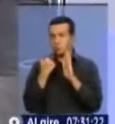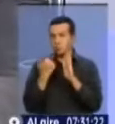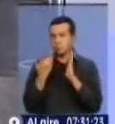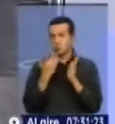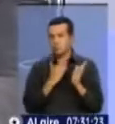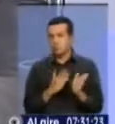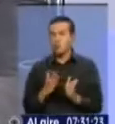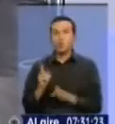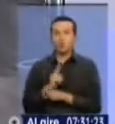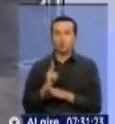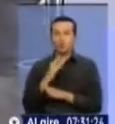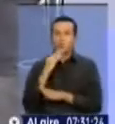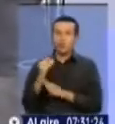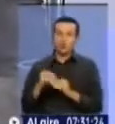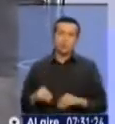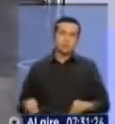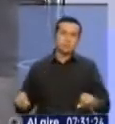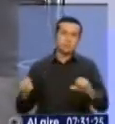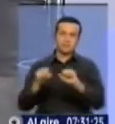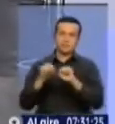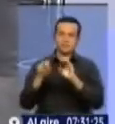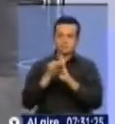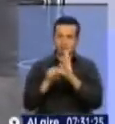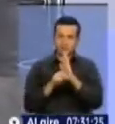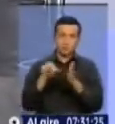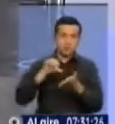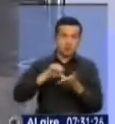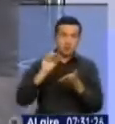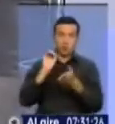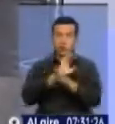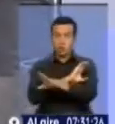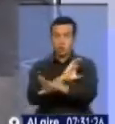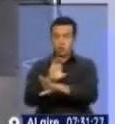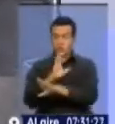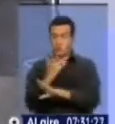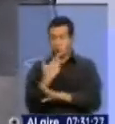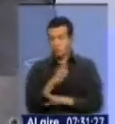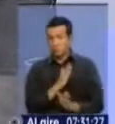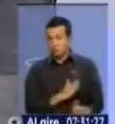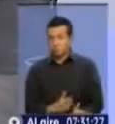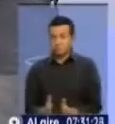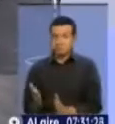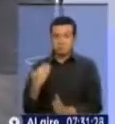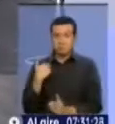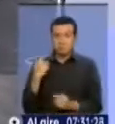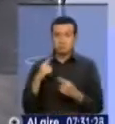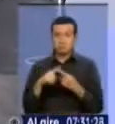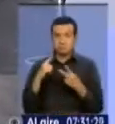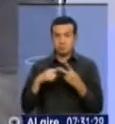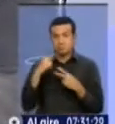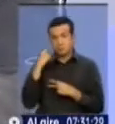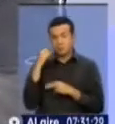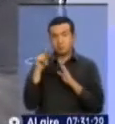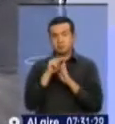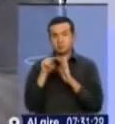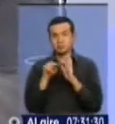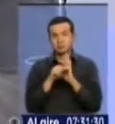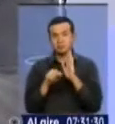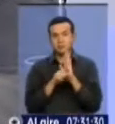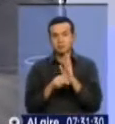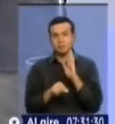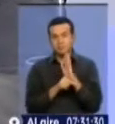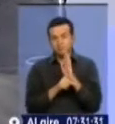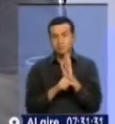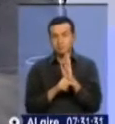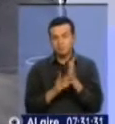del uso del suelo tanto urbano como rural también contamos con la normativa que debe